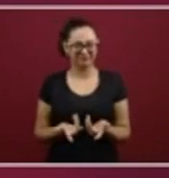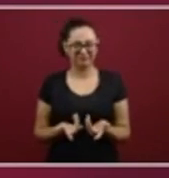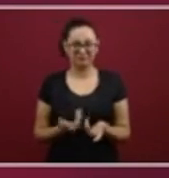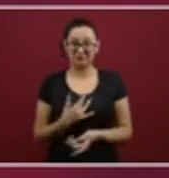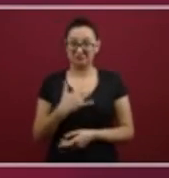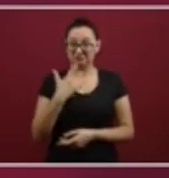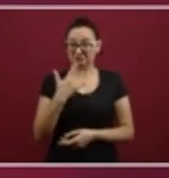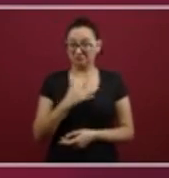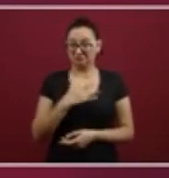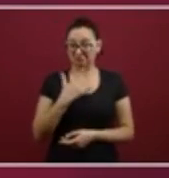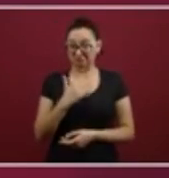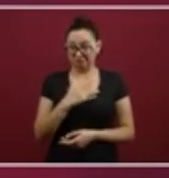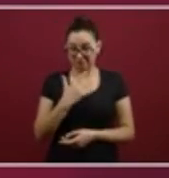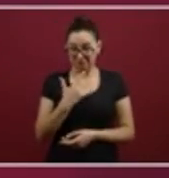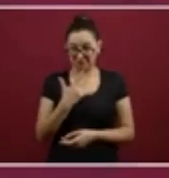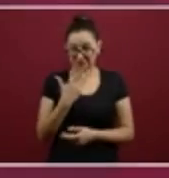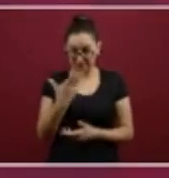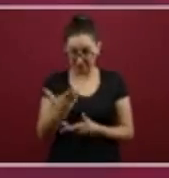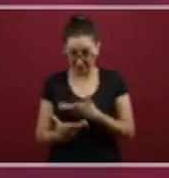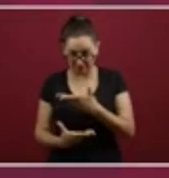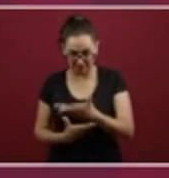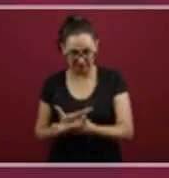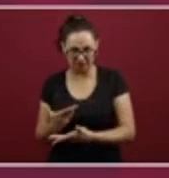sentido de la administración pública,